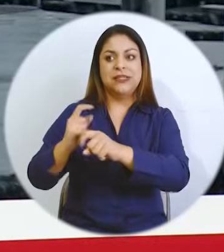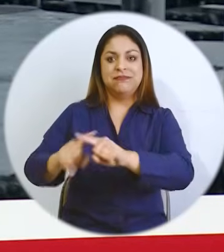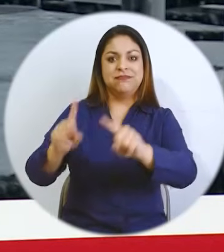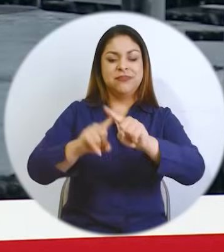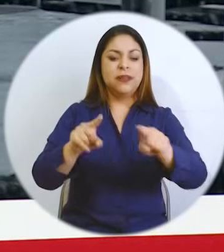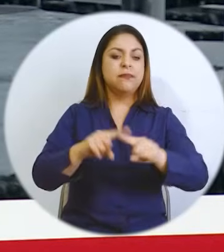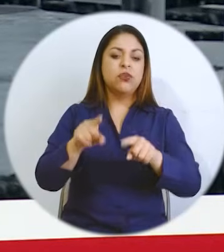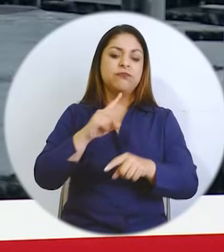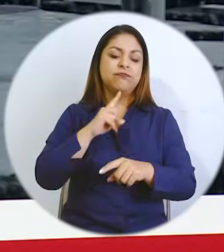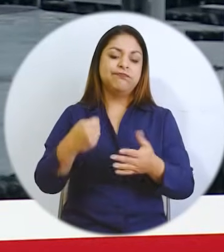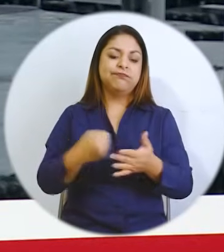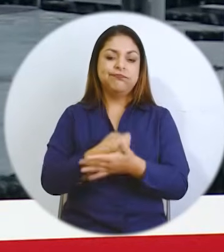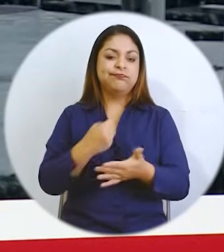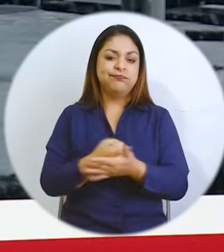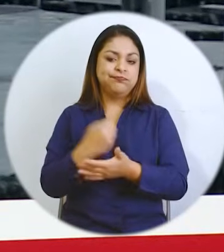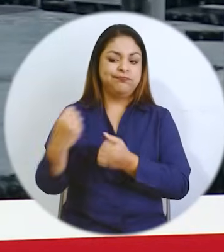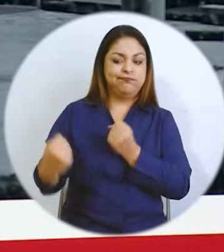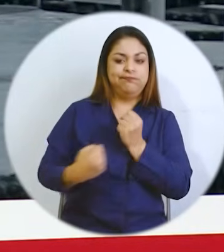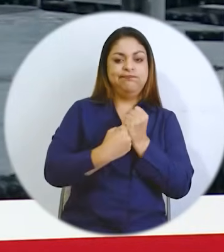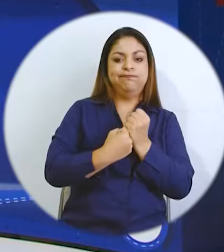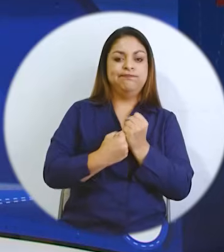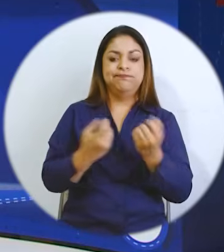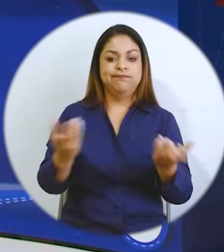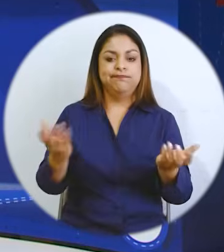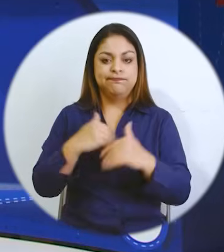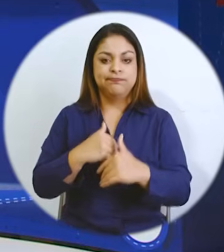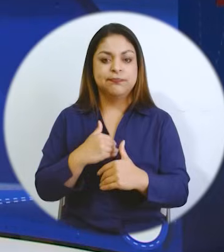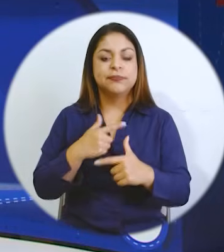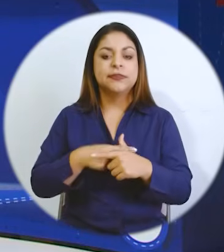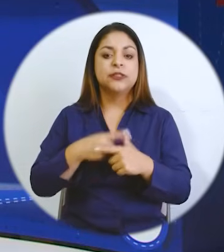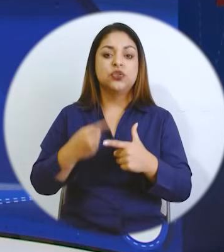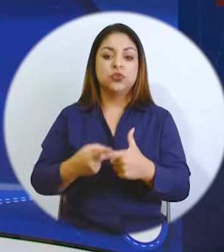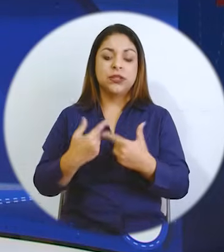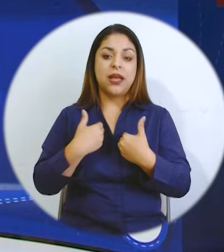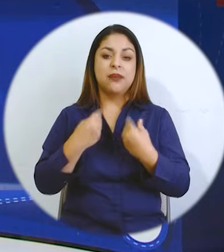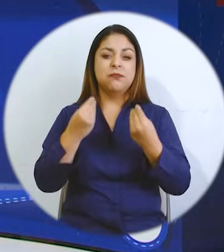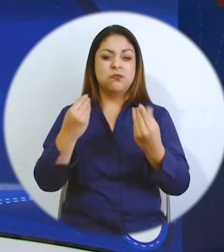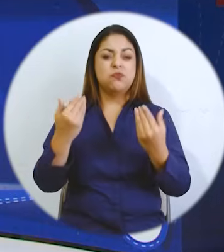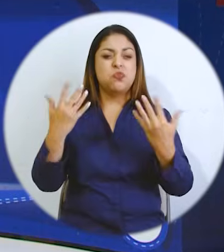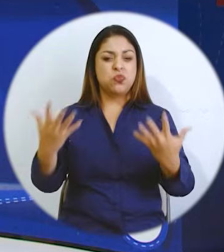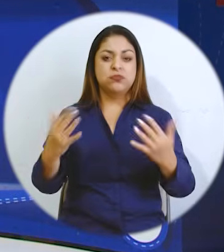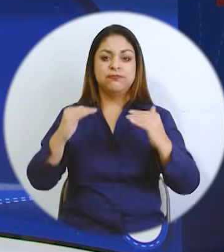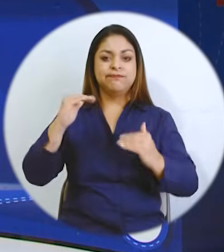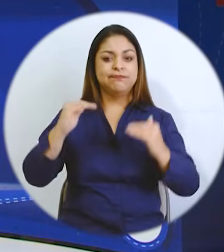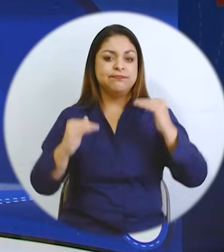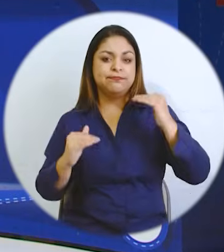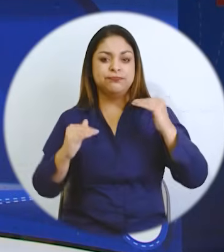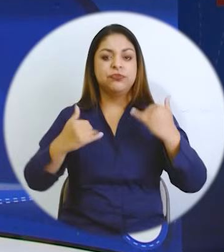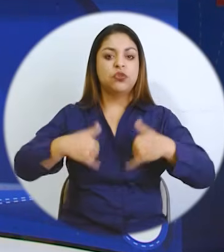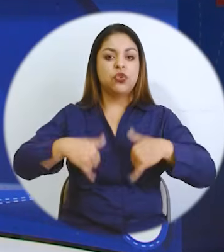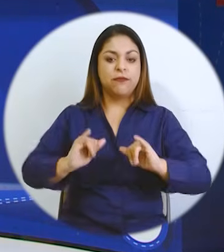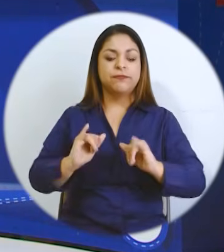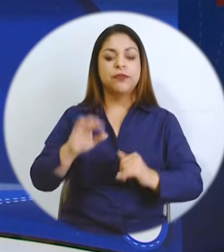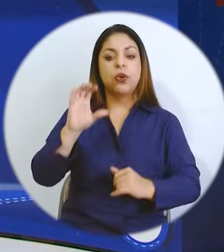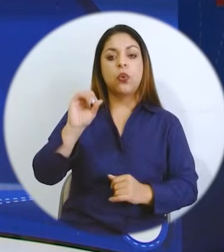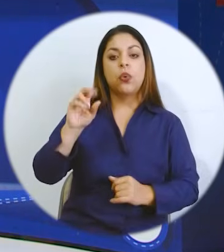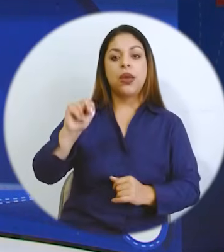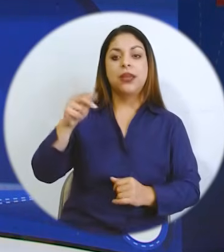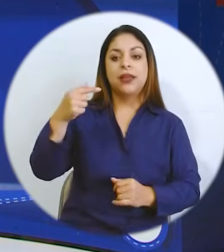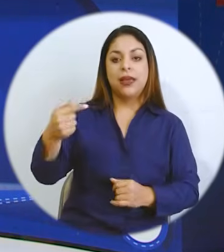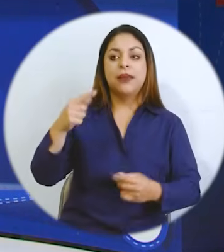instituciones de todo tipo, pero lamentablemente no, eso no es lo que ocurre. Entonces hay muchas brechas todavía,